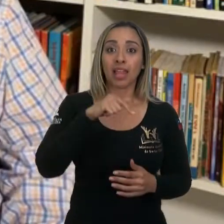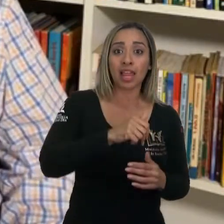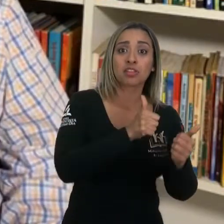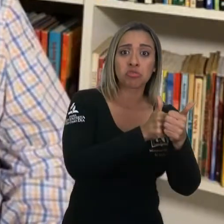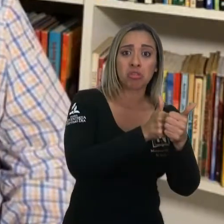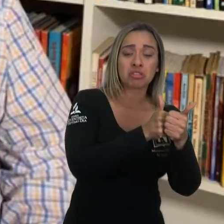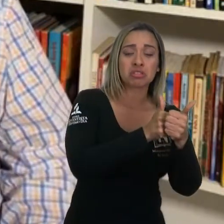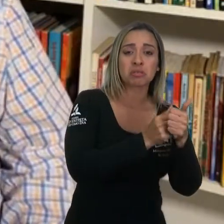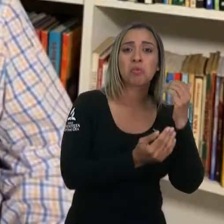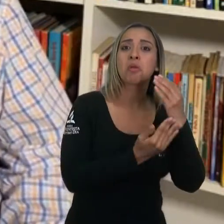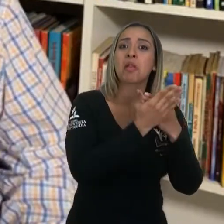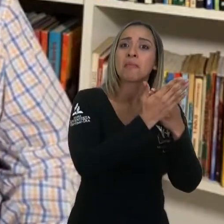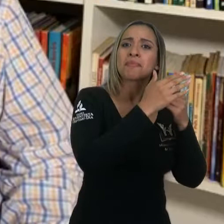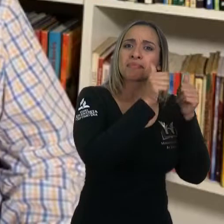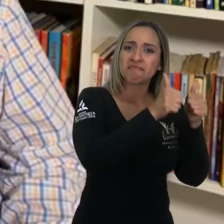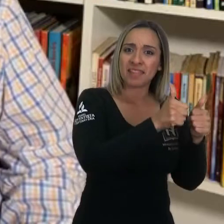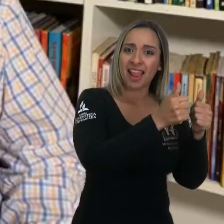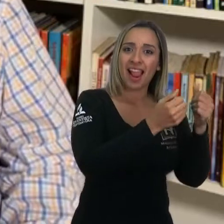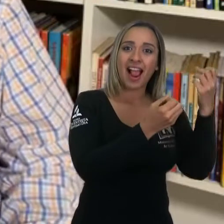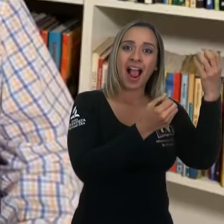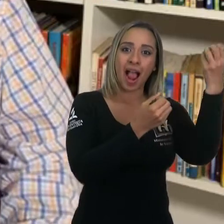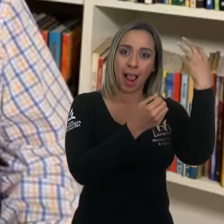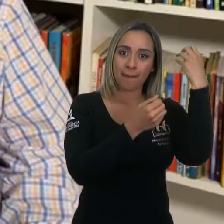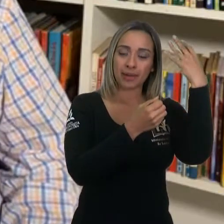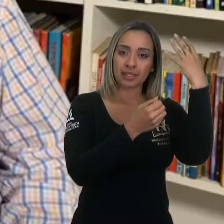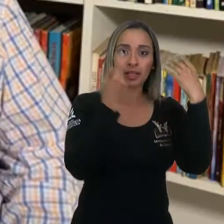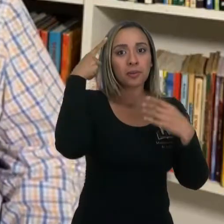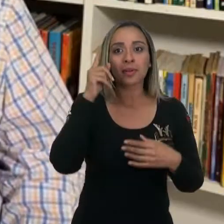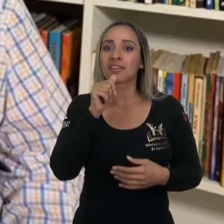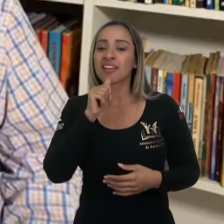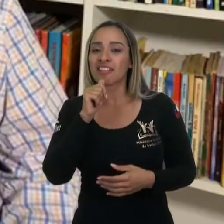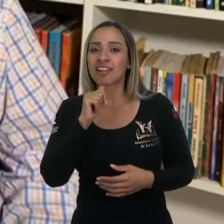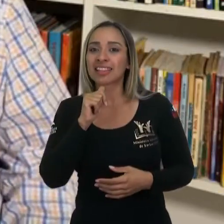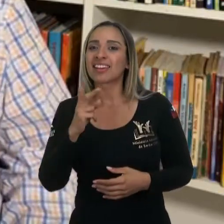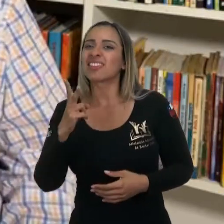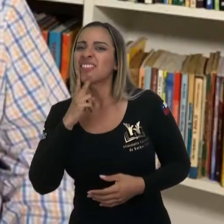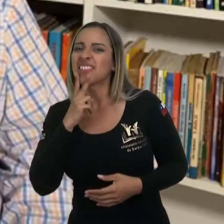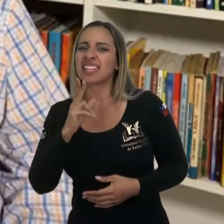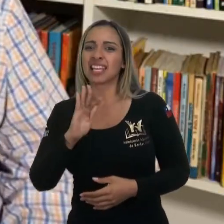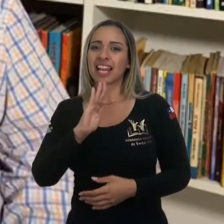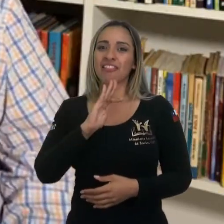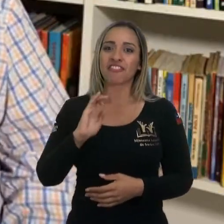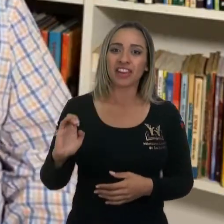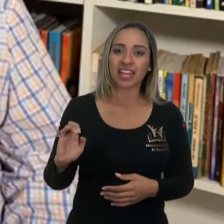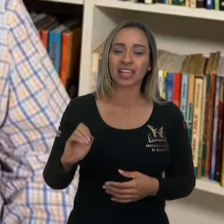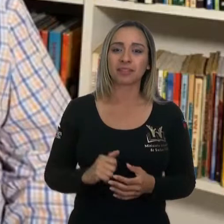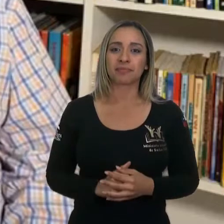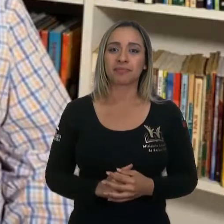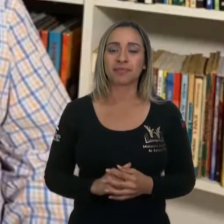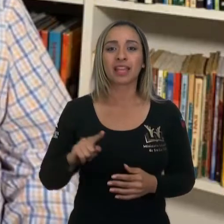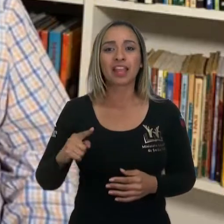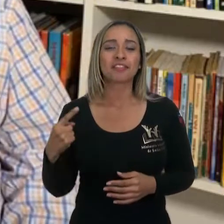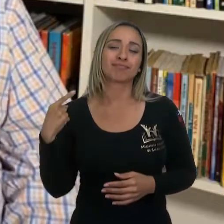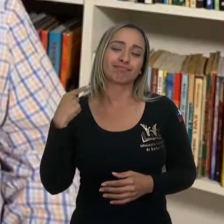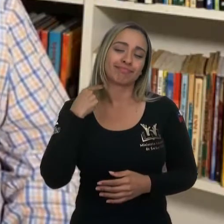mañana habían aprendido la teoría y en la noche tenían que aprender la práctica de la fe. ¿Qué cosa es fe? Infelizmente